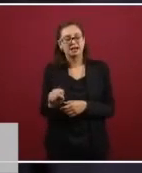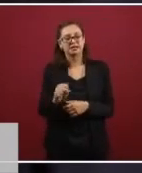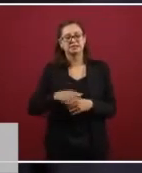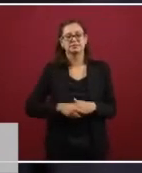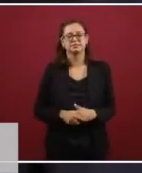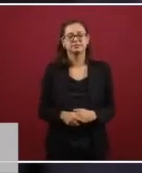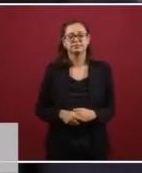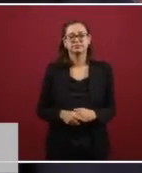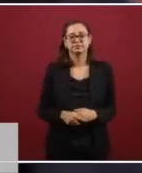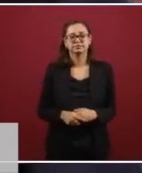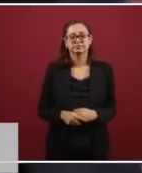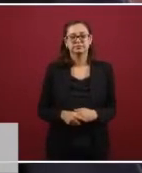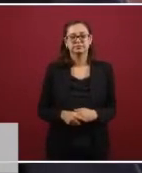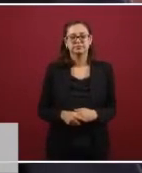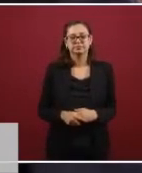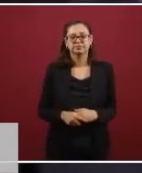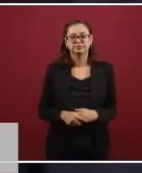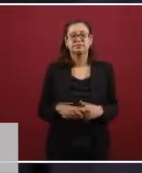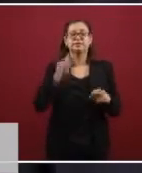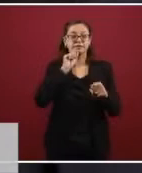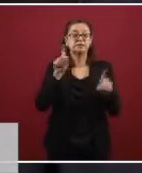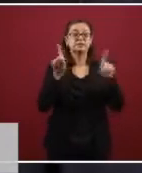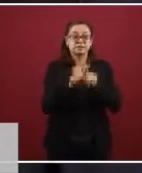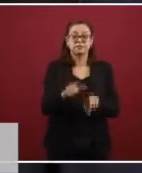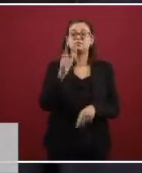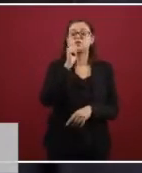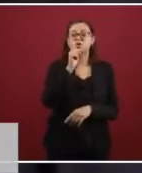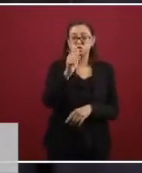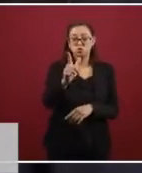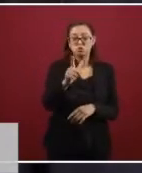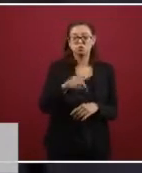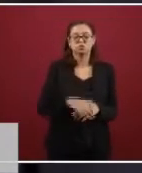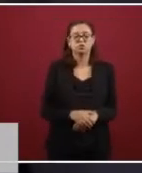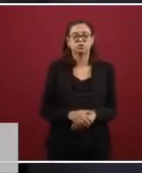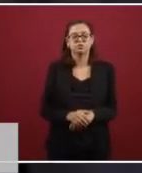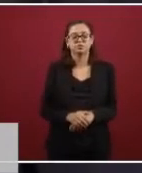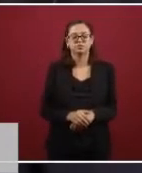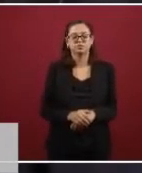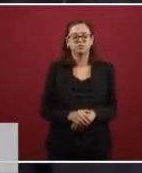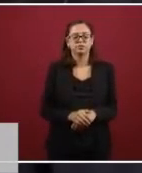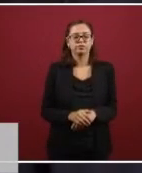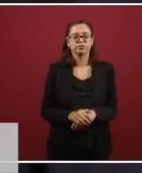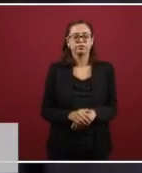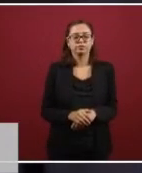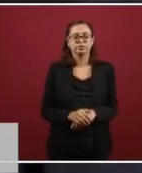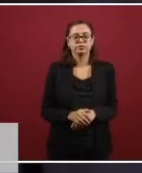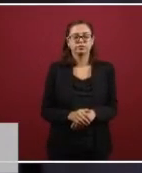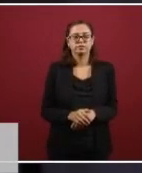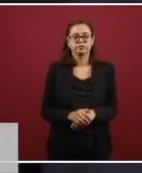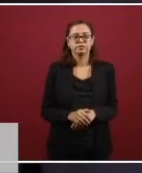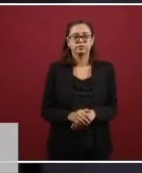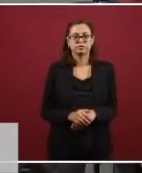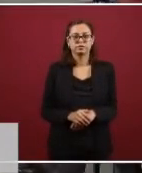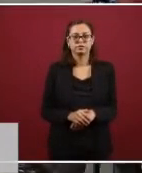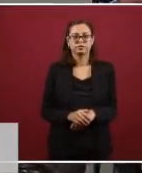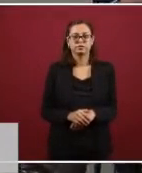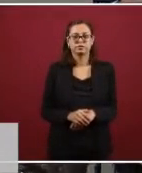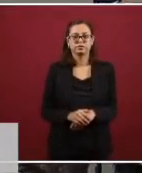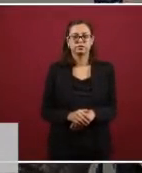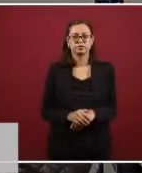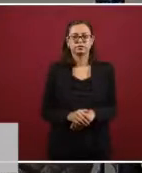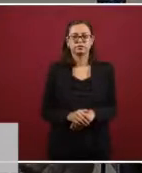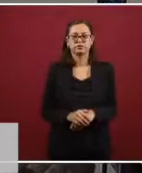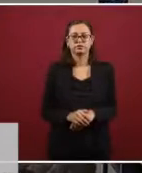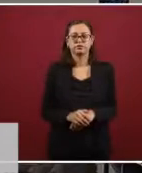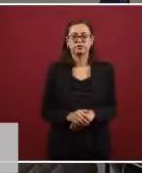a conocer esta información, la conferencia del presidente cumple con el cometido de romper el cerco informativo de los medios conservadores, que al ver afectados